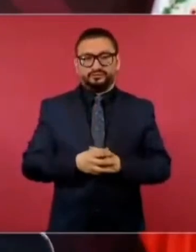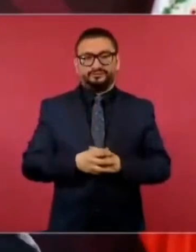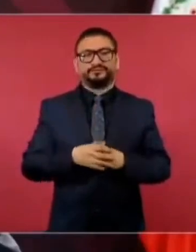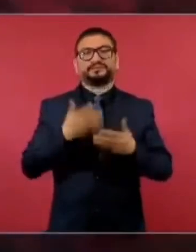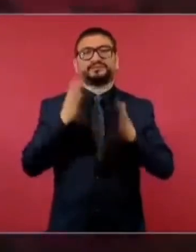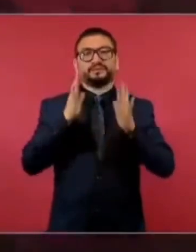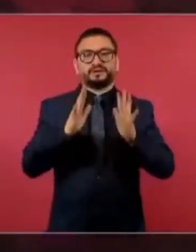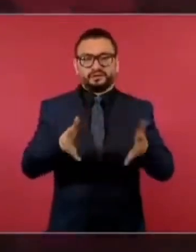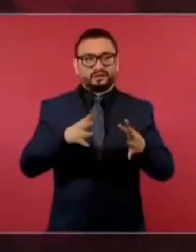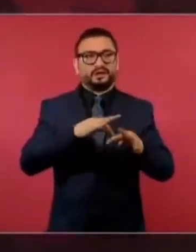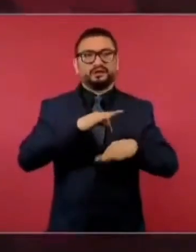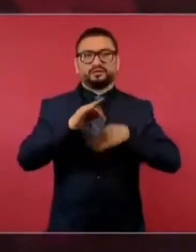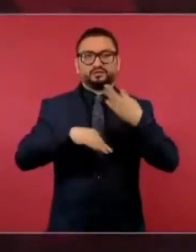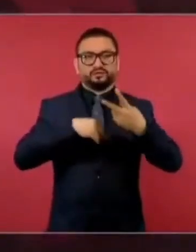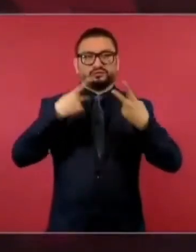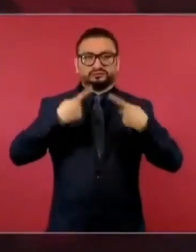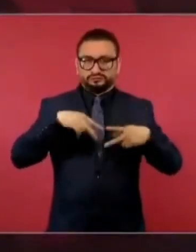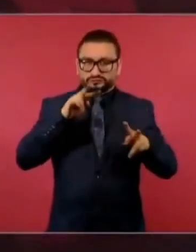sino ya es público.